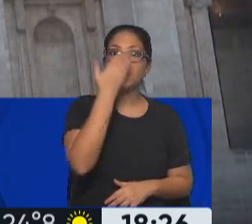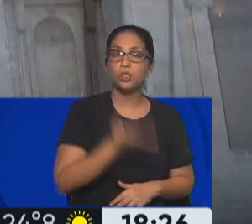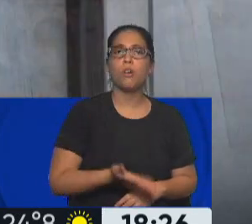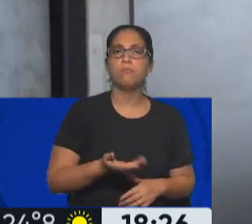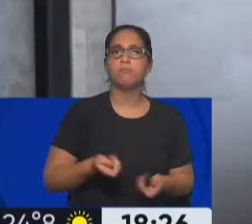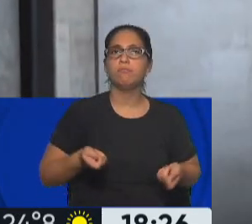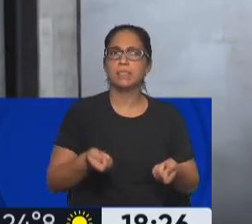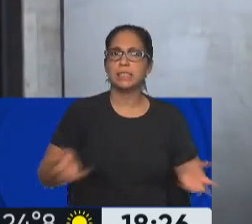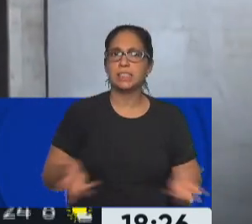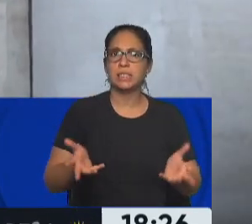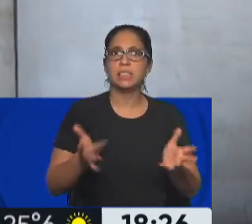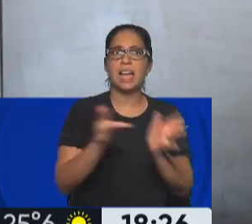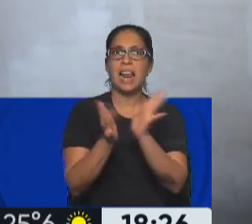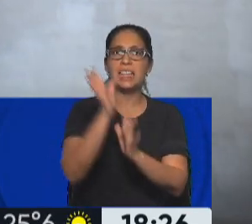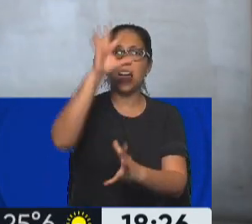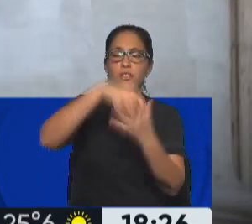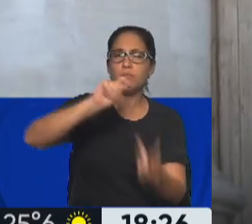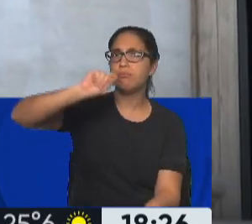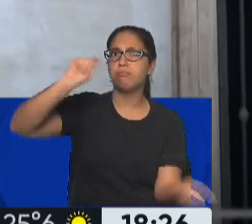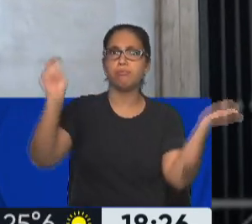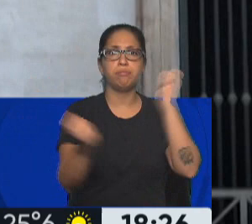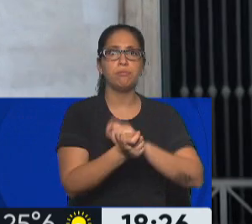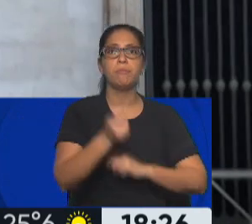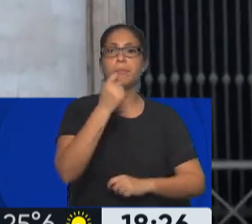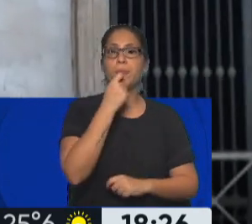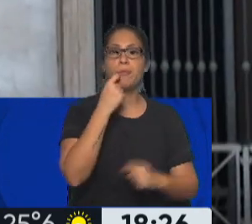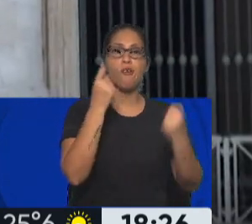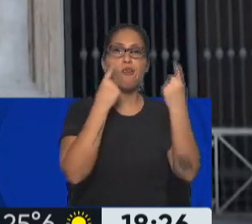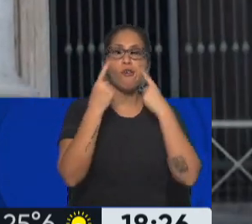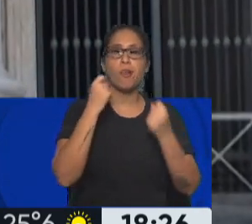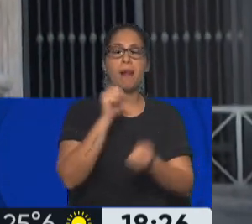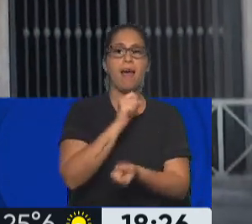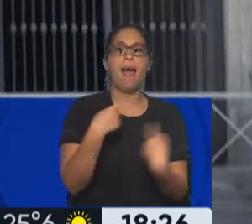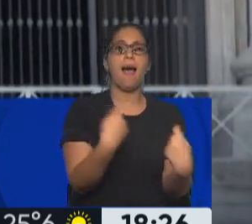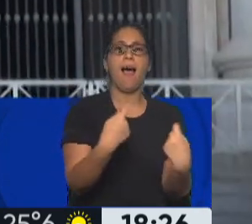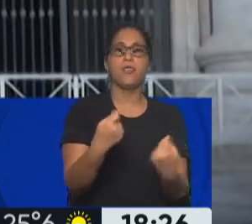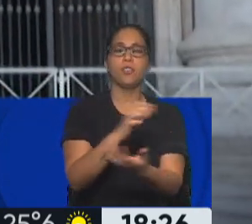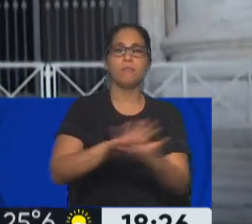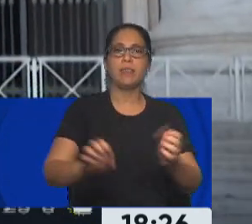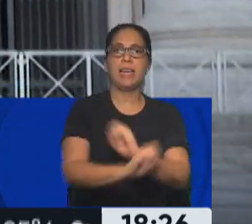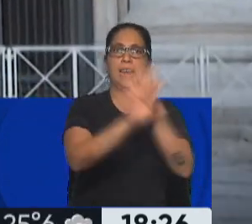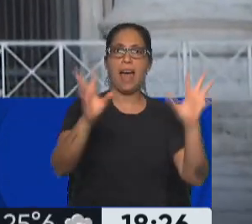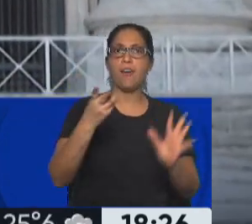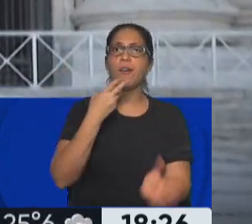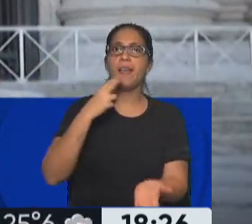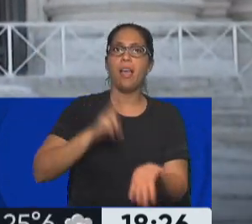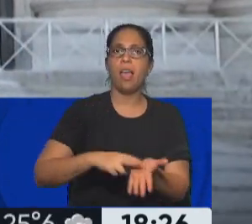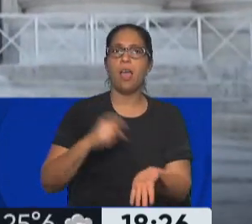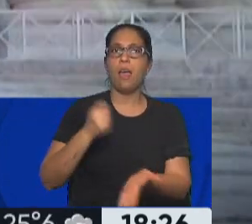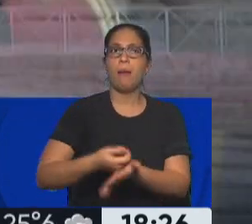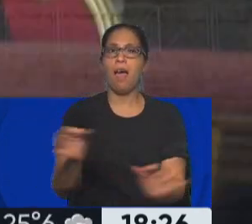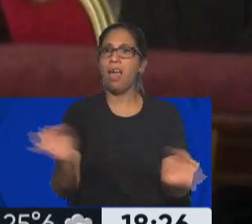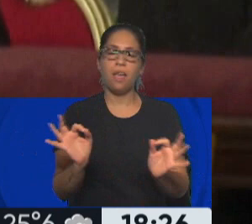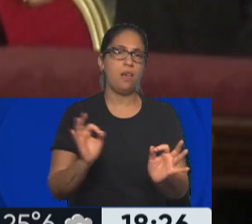reformas estructurales dentro de la Iglesia, tales como medidas para controlar y transparentar los gastos y evitar la evasión fiscal.